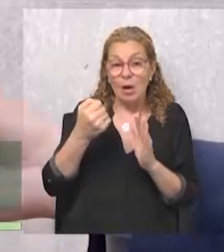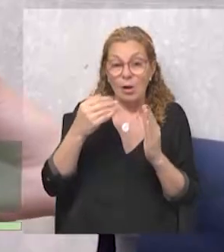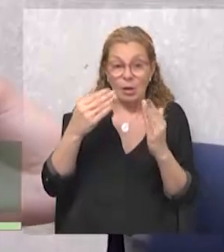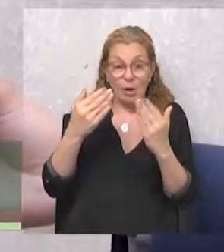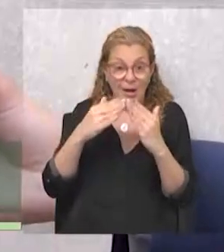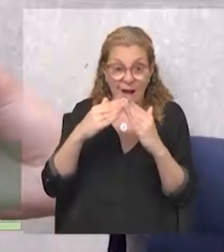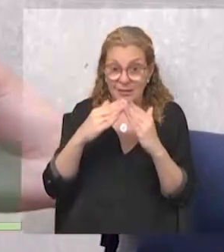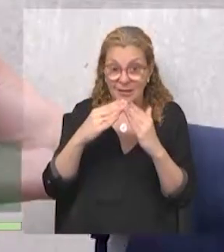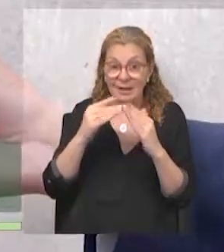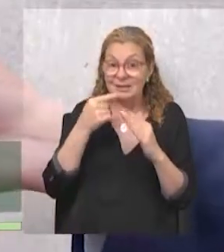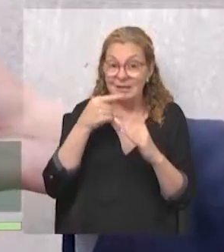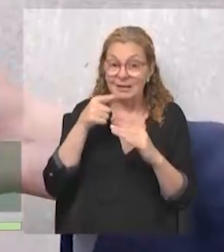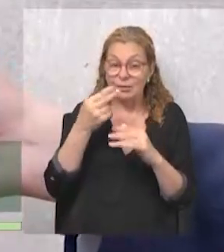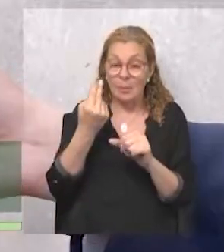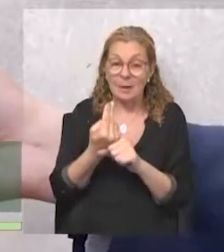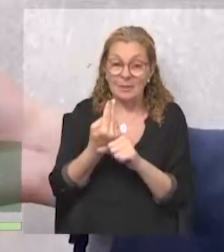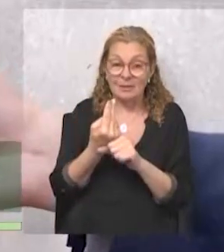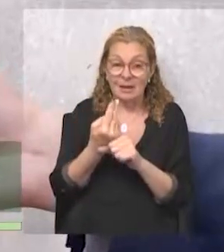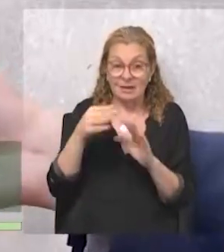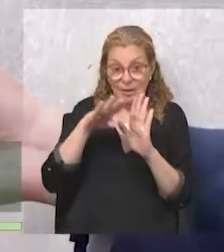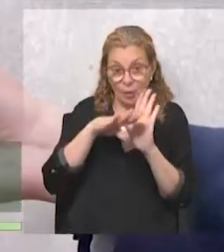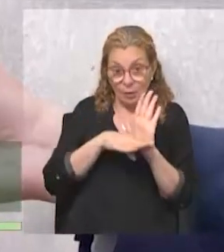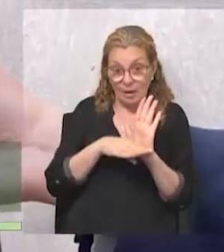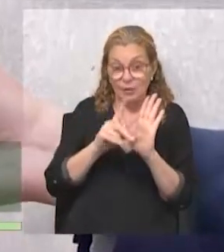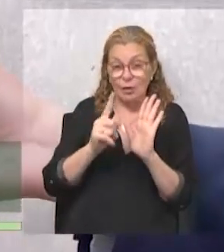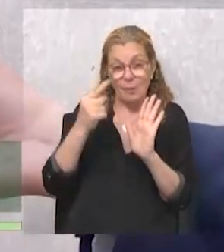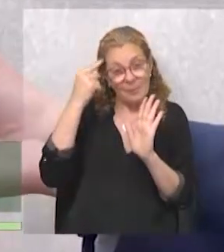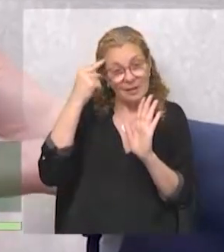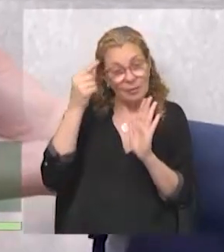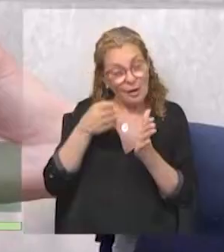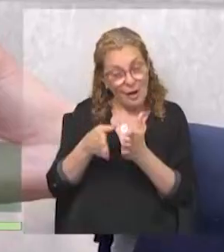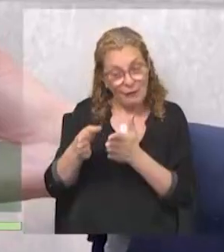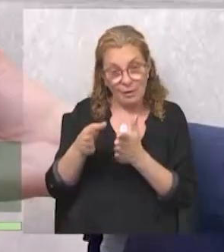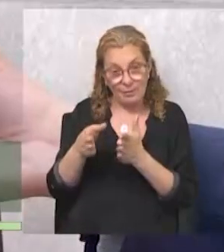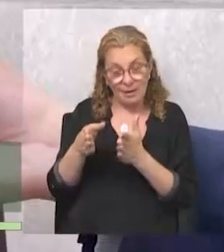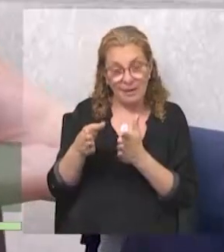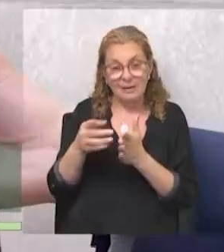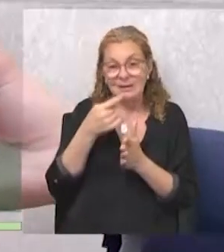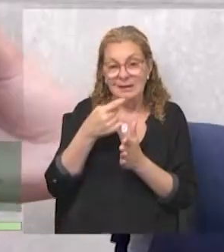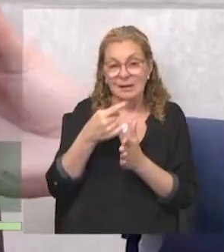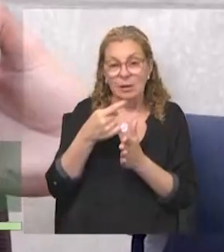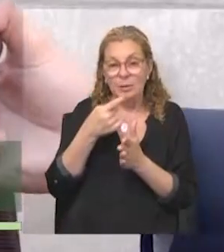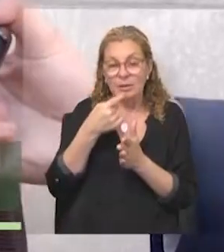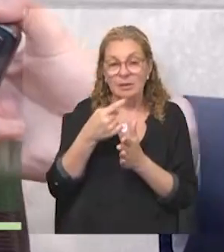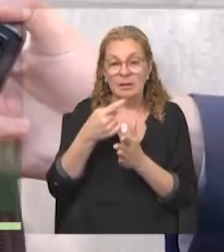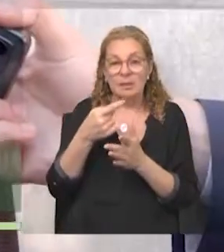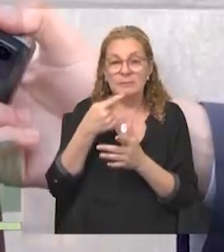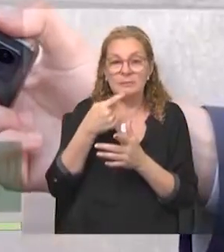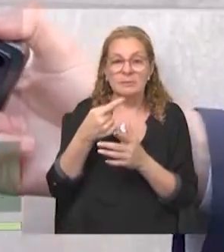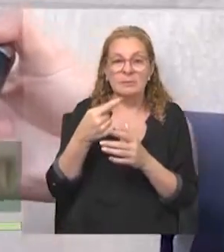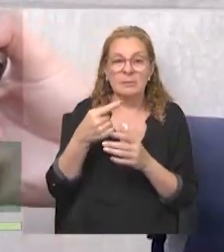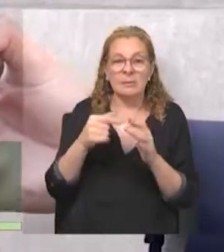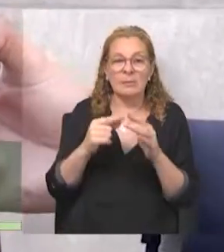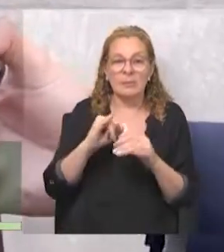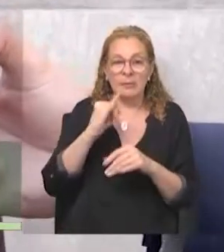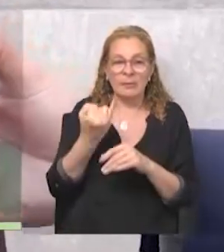justamente por eso porque nos permite permite En todo caso regular no creo que sea el camino ni menos una bala de plata como ha dicho el asesor del delgado que esta es